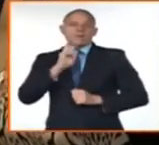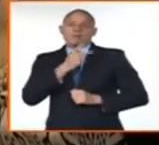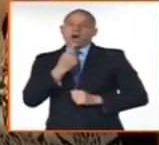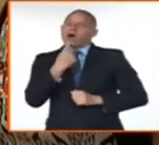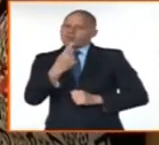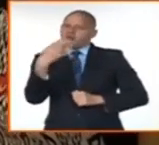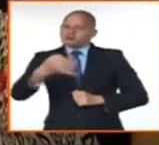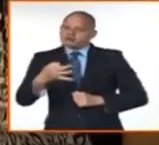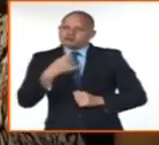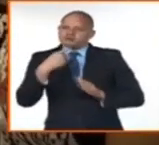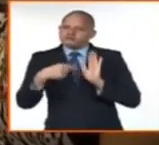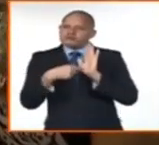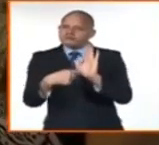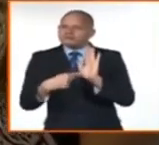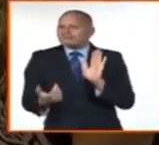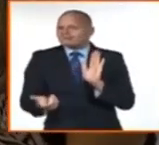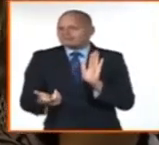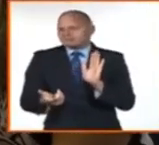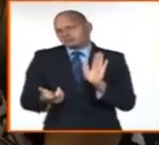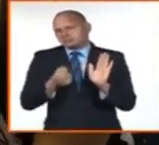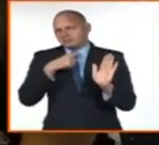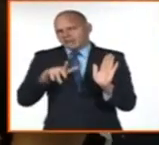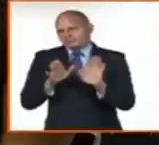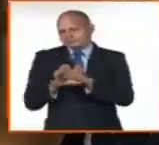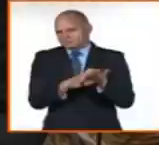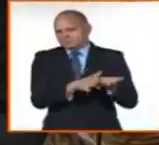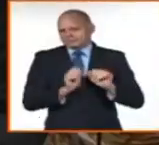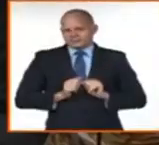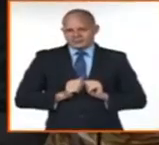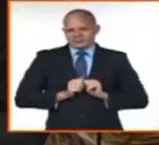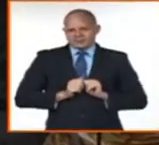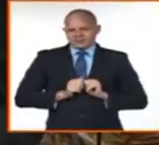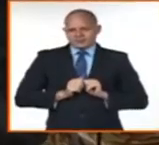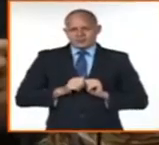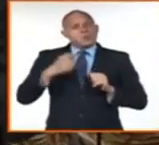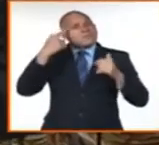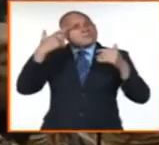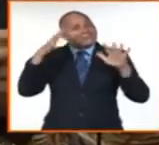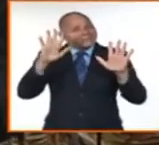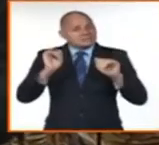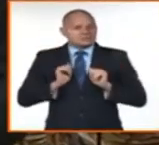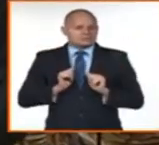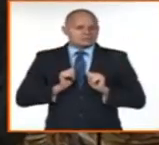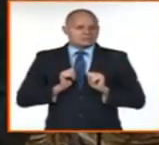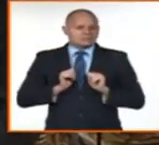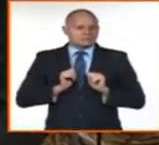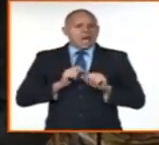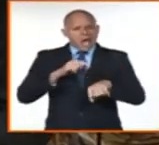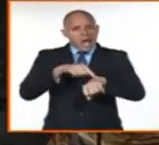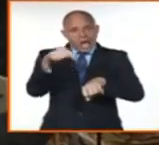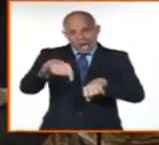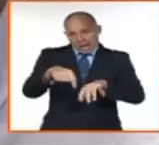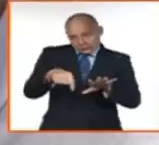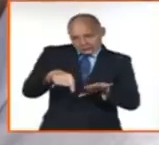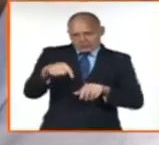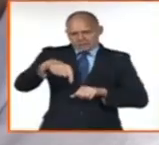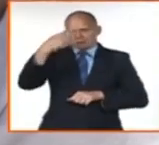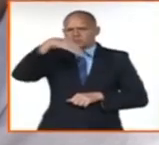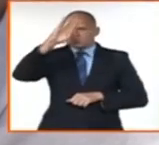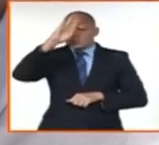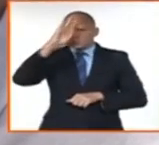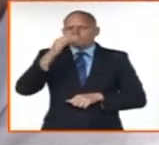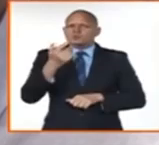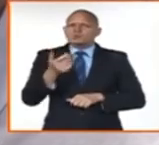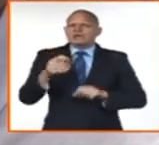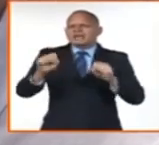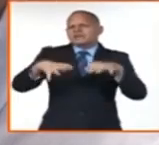de la prensa. A ver, si uno fuera en momentos como este a definir Cuba o la situación en Cuba por dos o tres aspectos